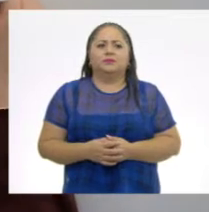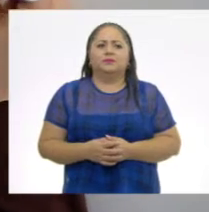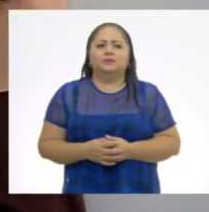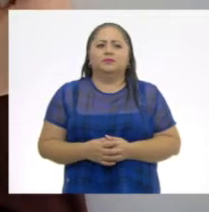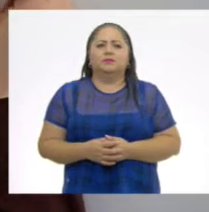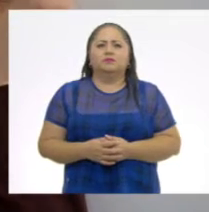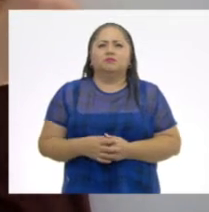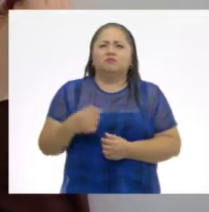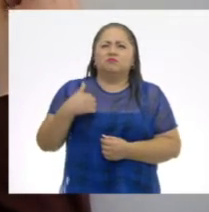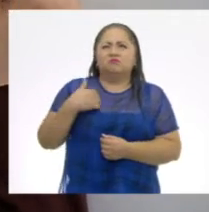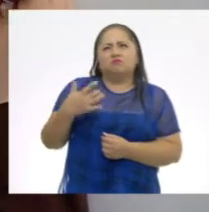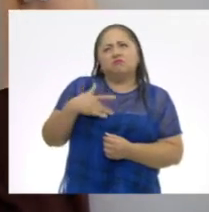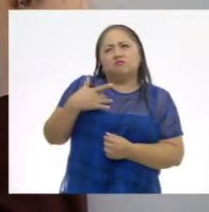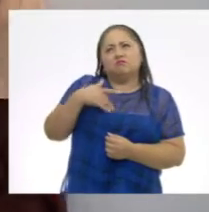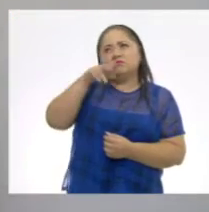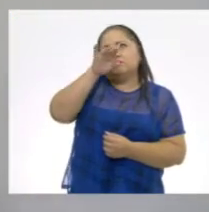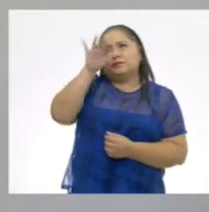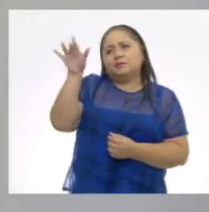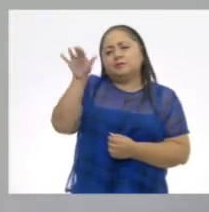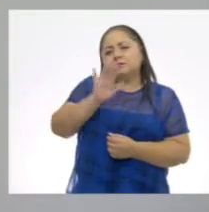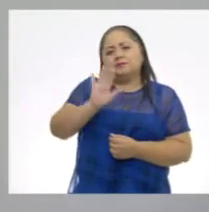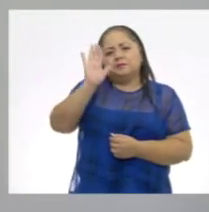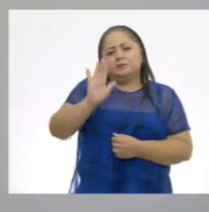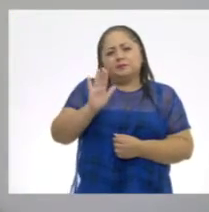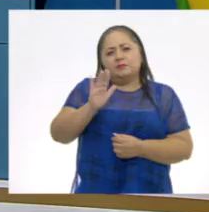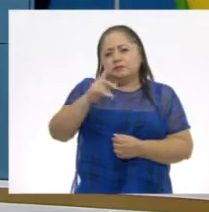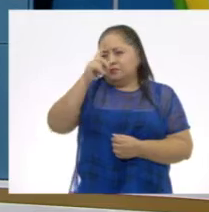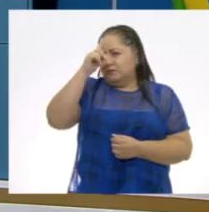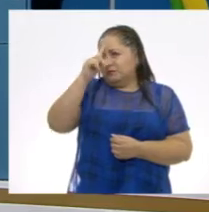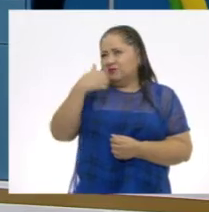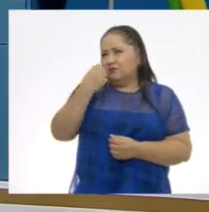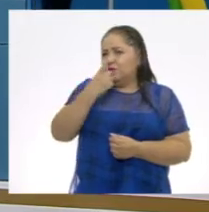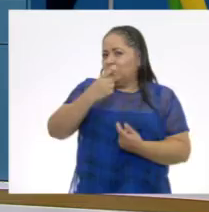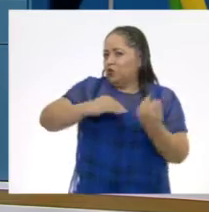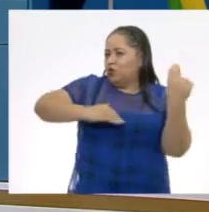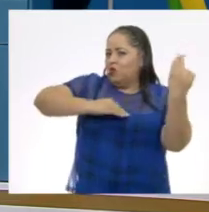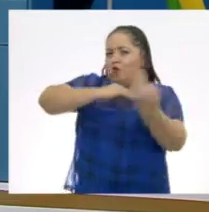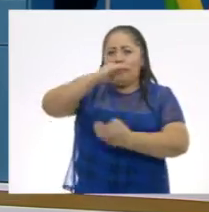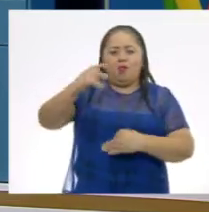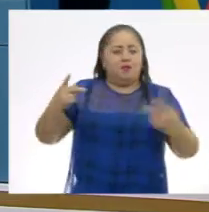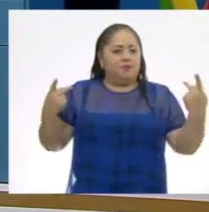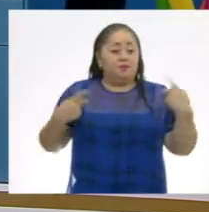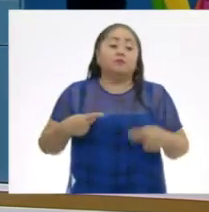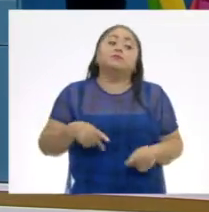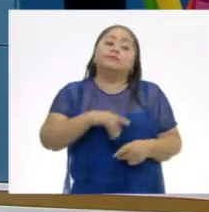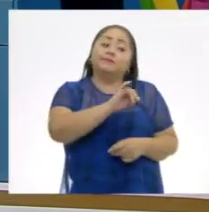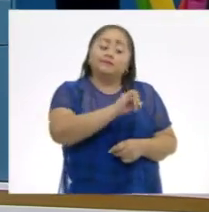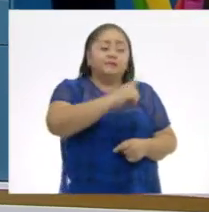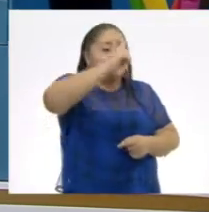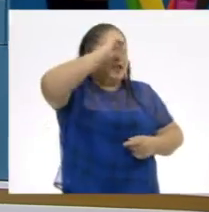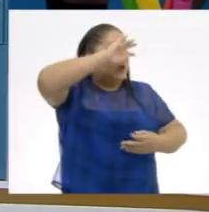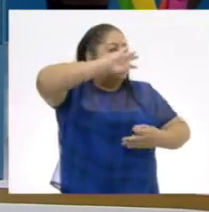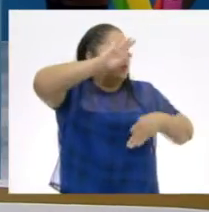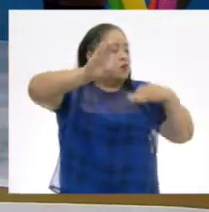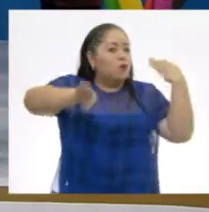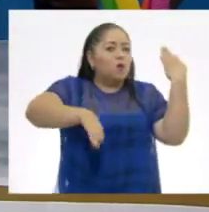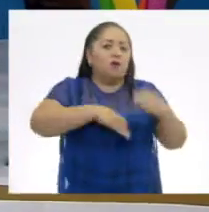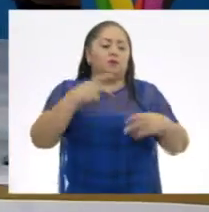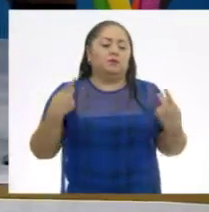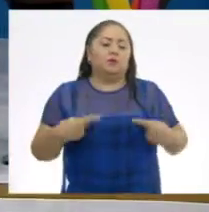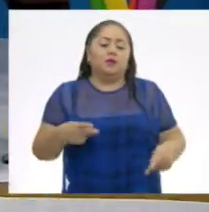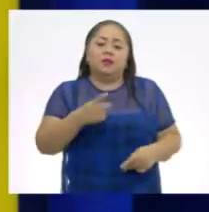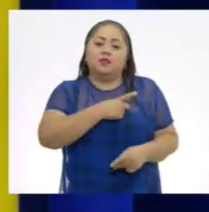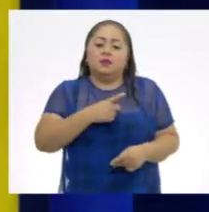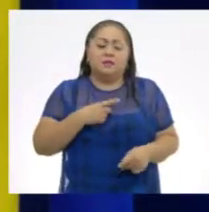Me suena como que a que son para todas las personas. Para todas las personas, y se debe